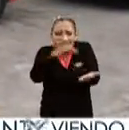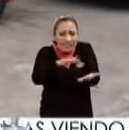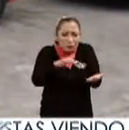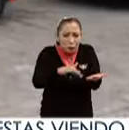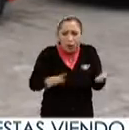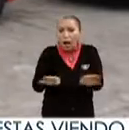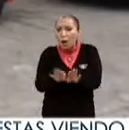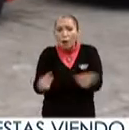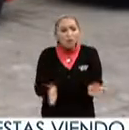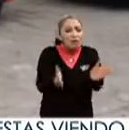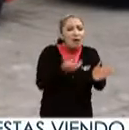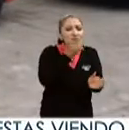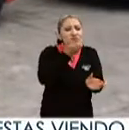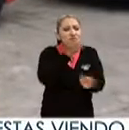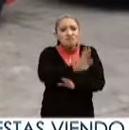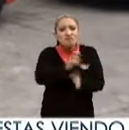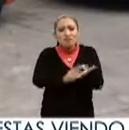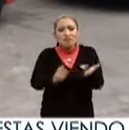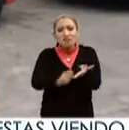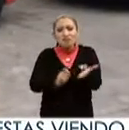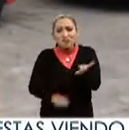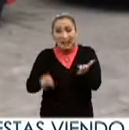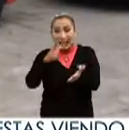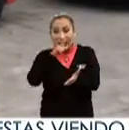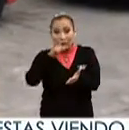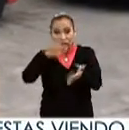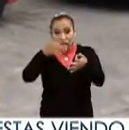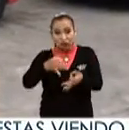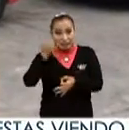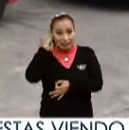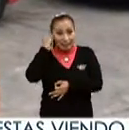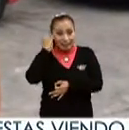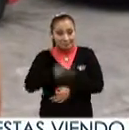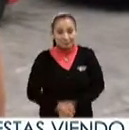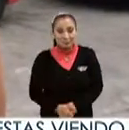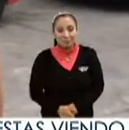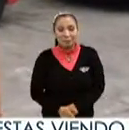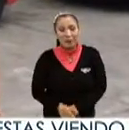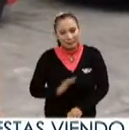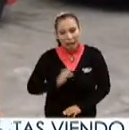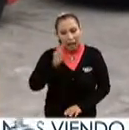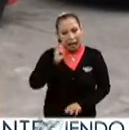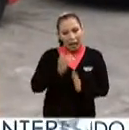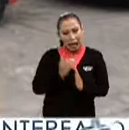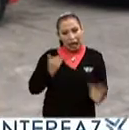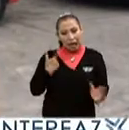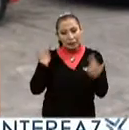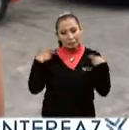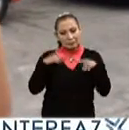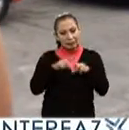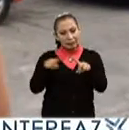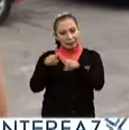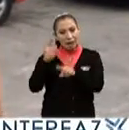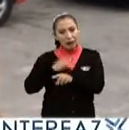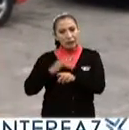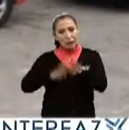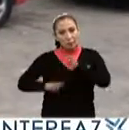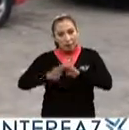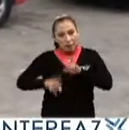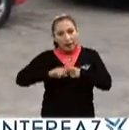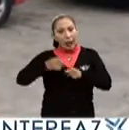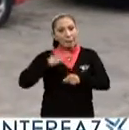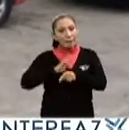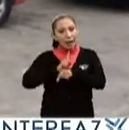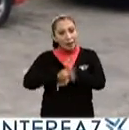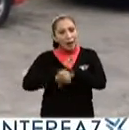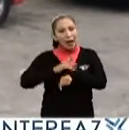se puede fomentar la tradición escrita en las lenguas indígenas. Ya hemos visto a representantes de Bolivia, de Paraguay,